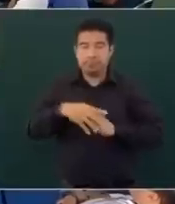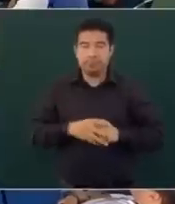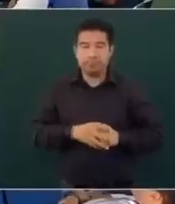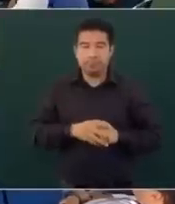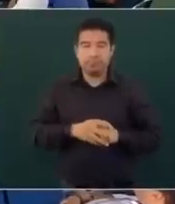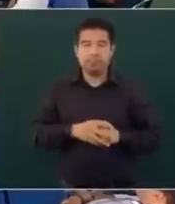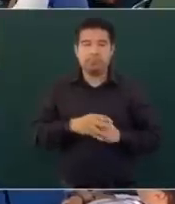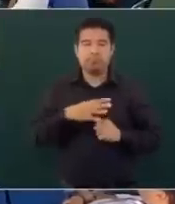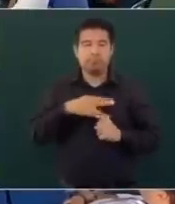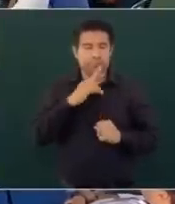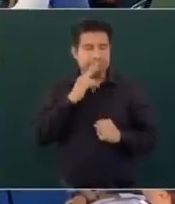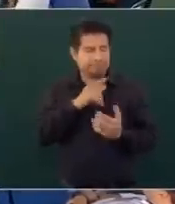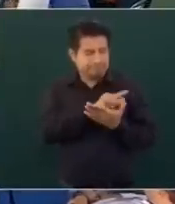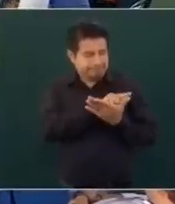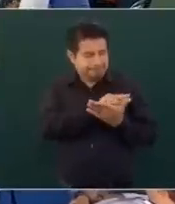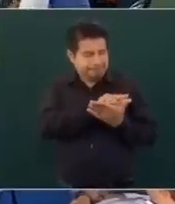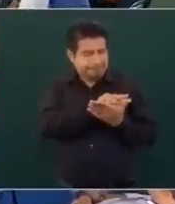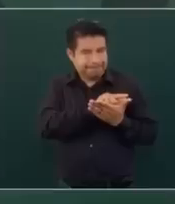la purificación